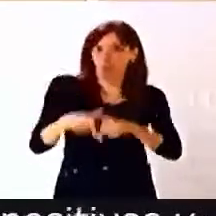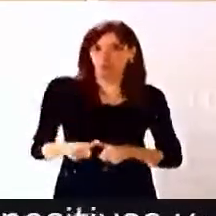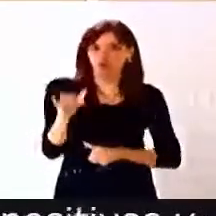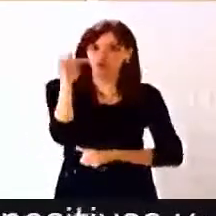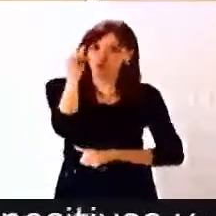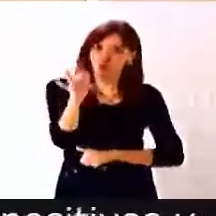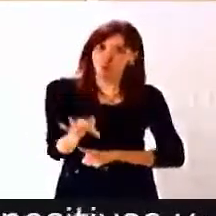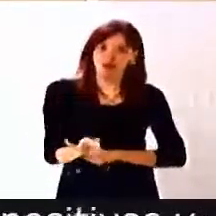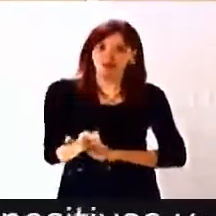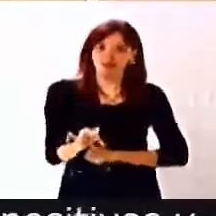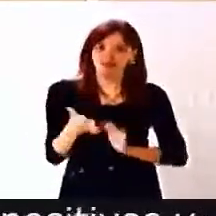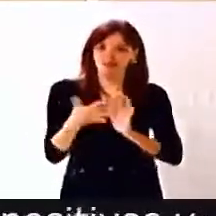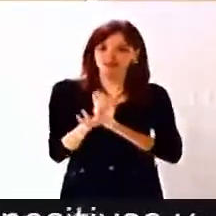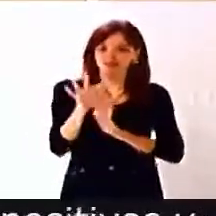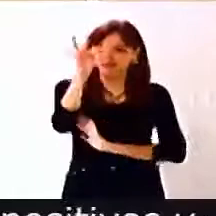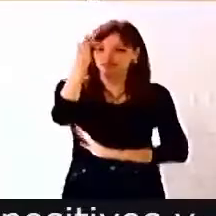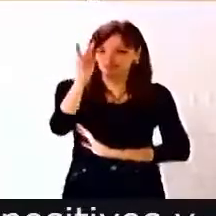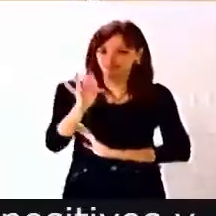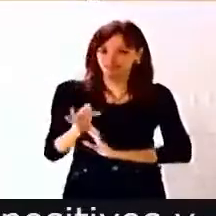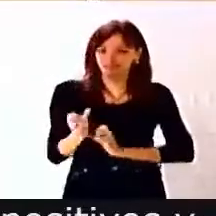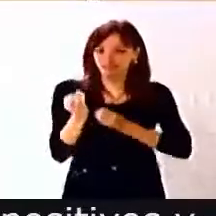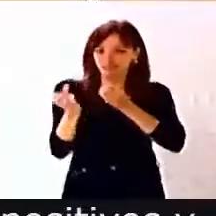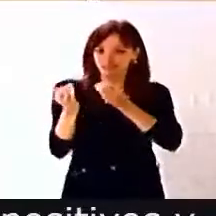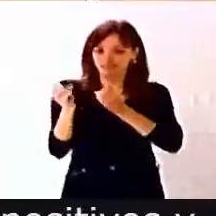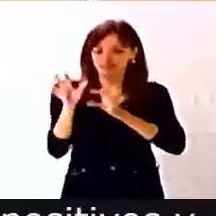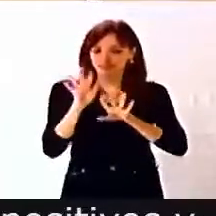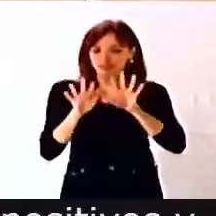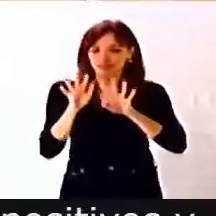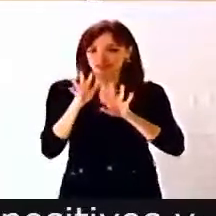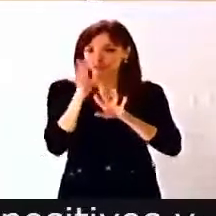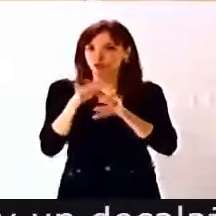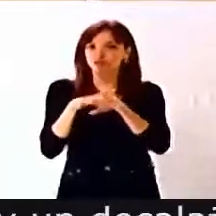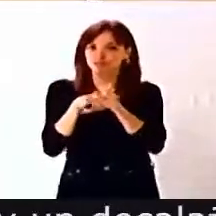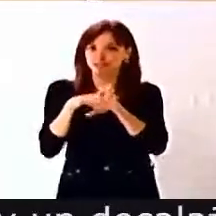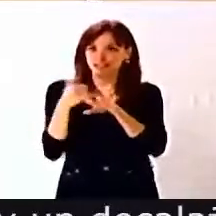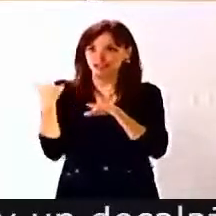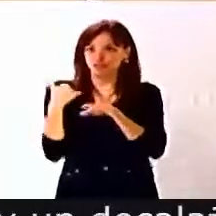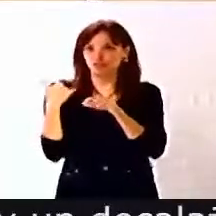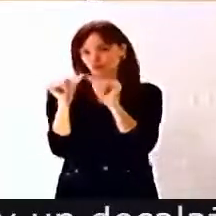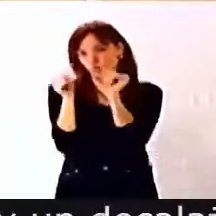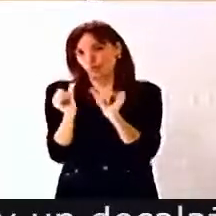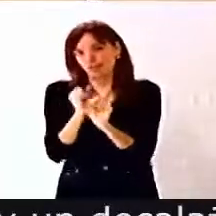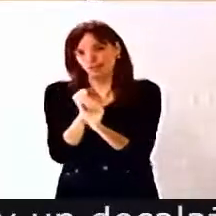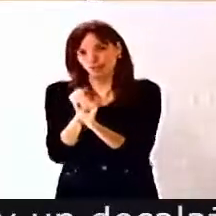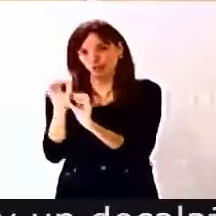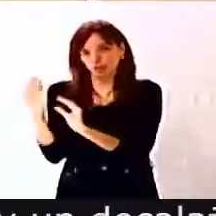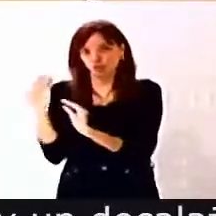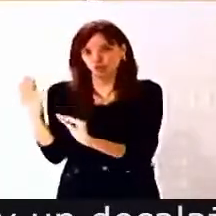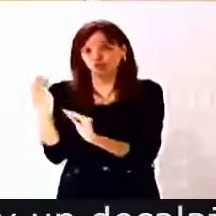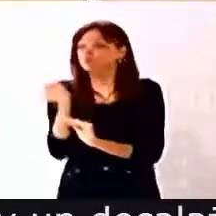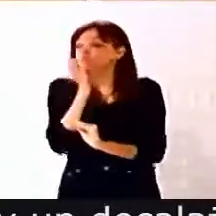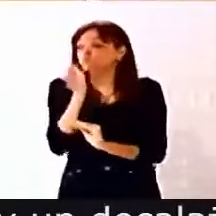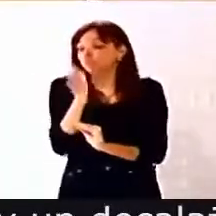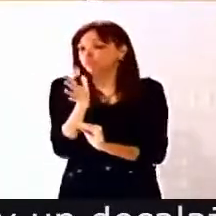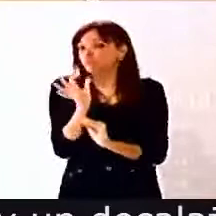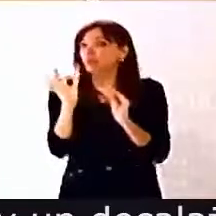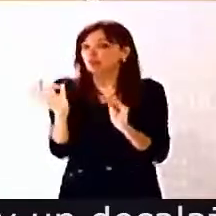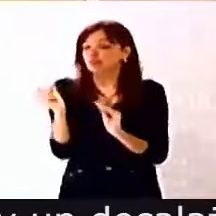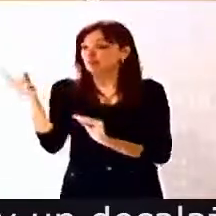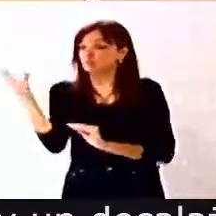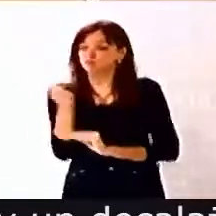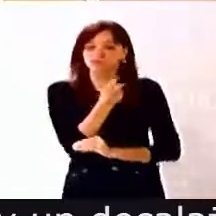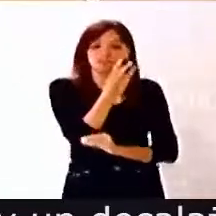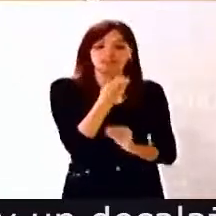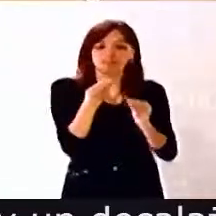cierto decalaje en la información con la que trabaja el Ministerio, y por eso es por lo que existe